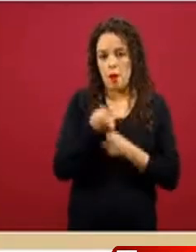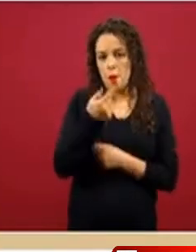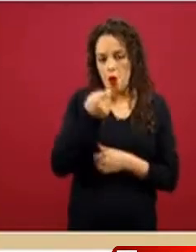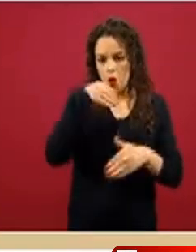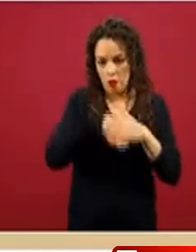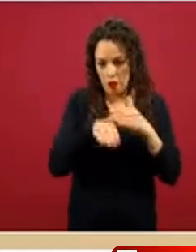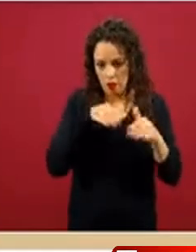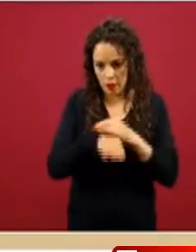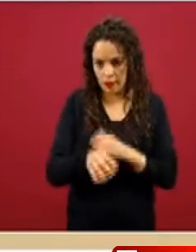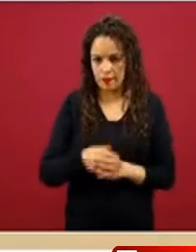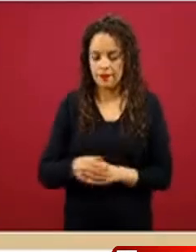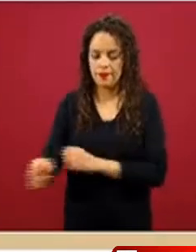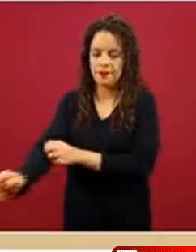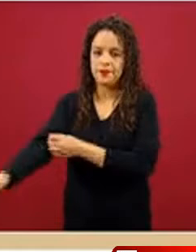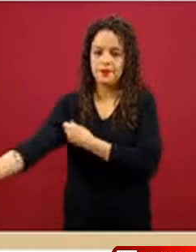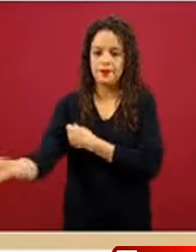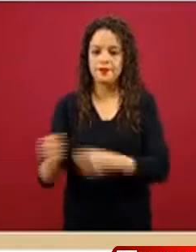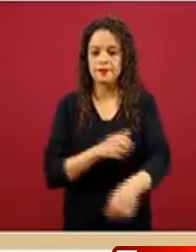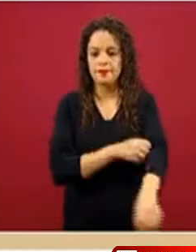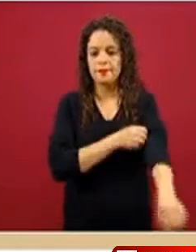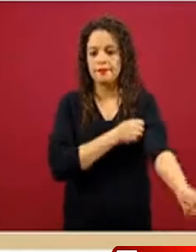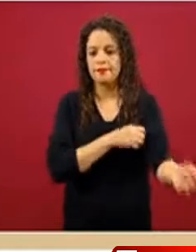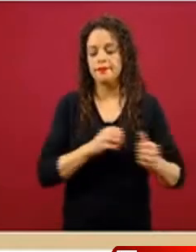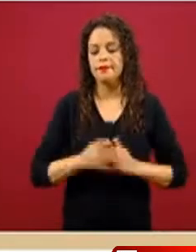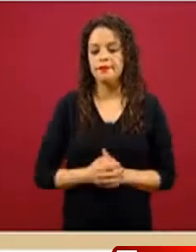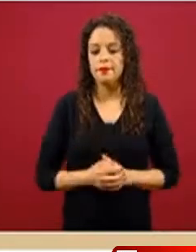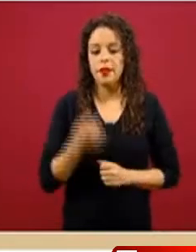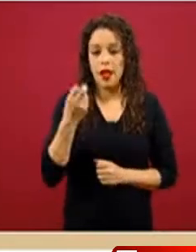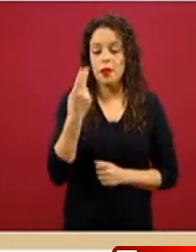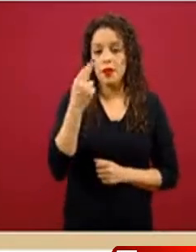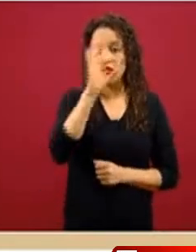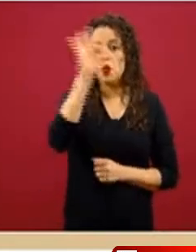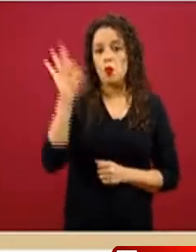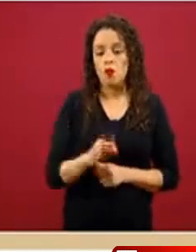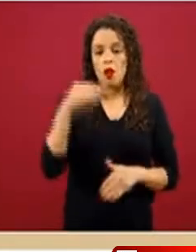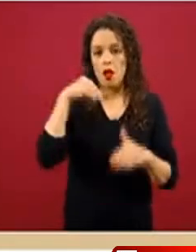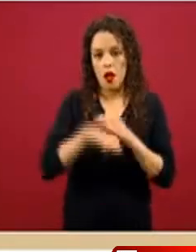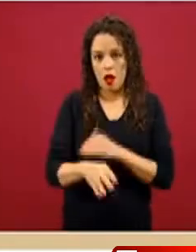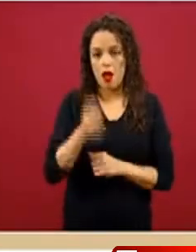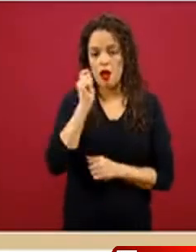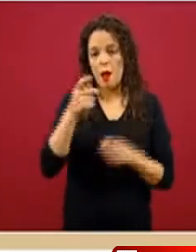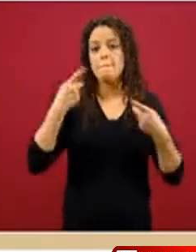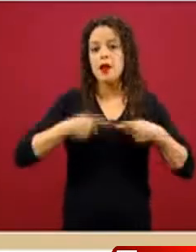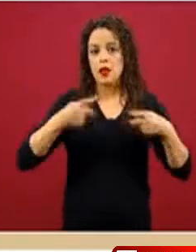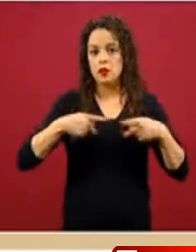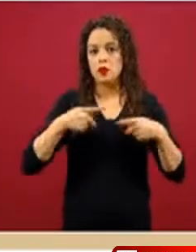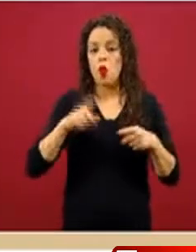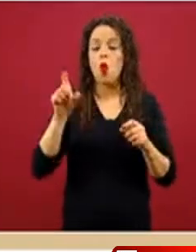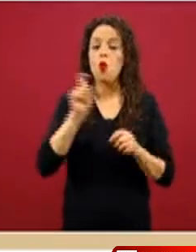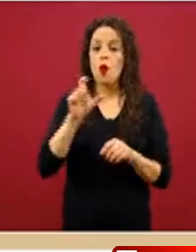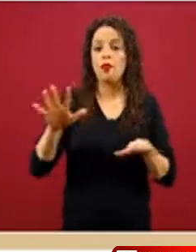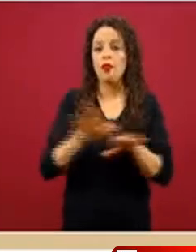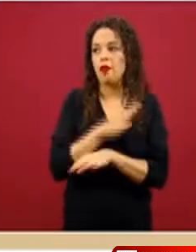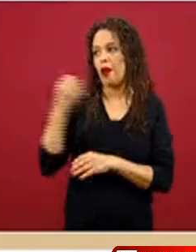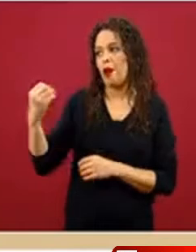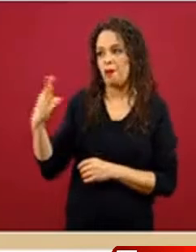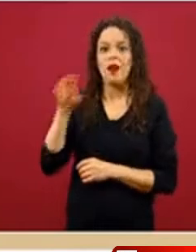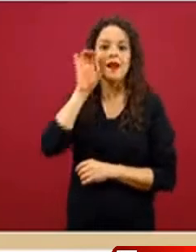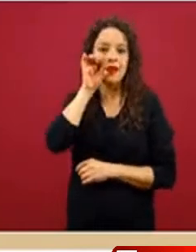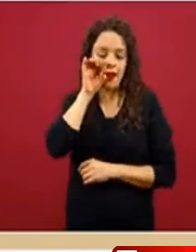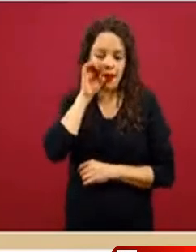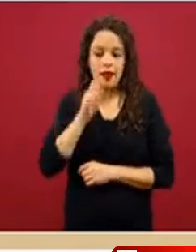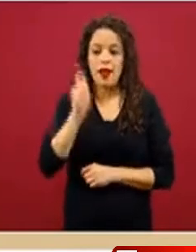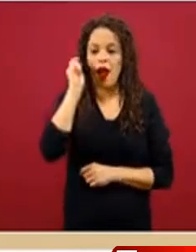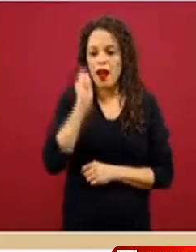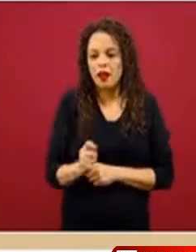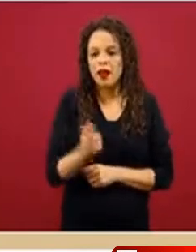espiritual, y con un aforo del 25% en el nivel naranja. Finalmente, lo que son